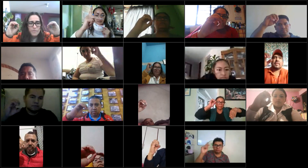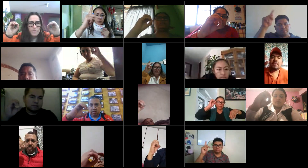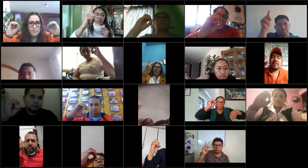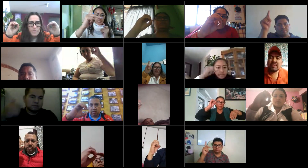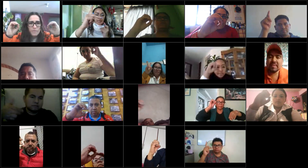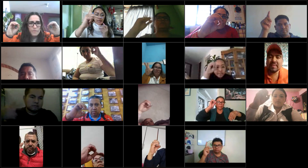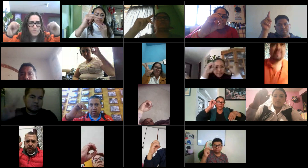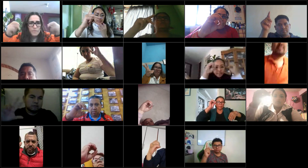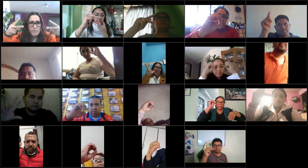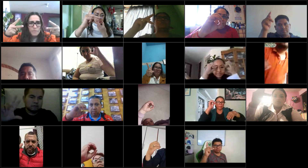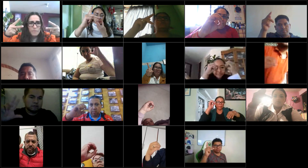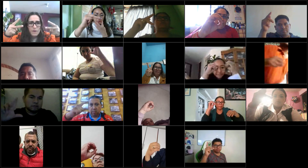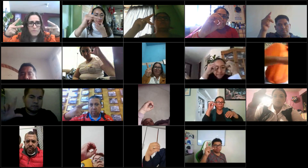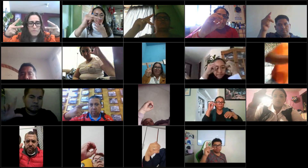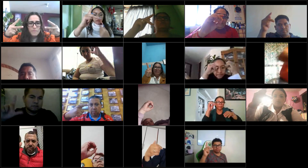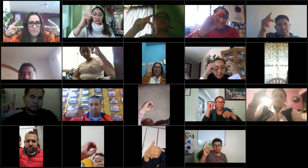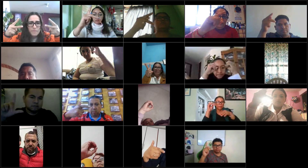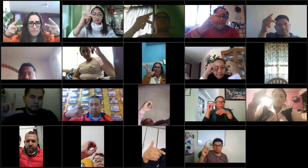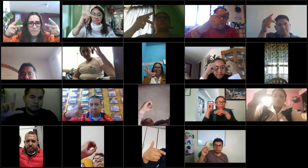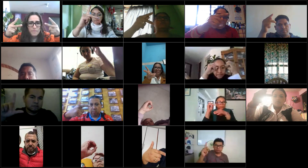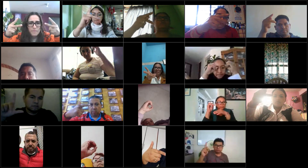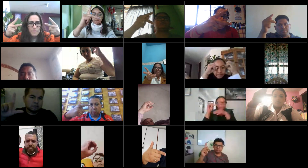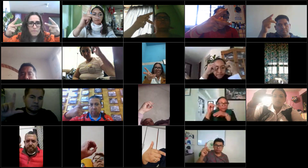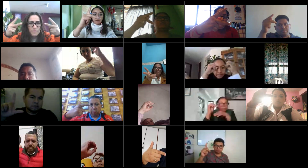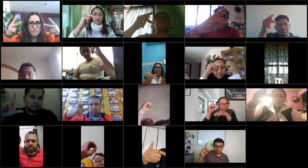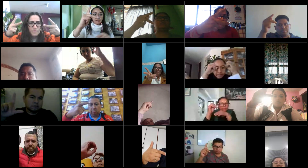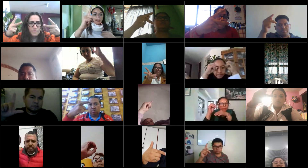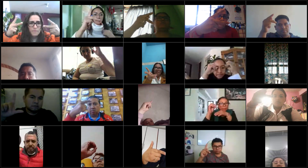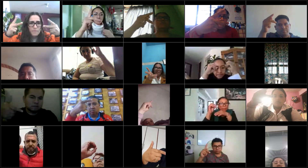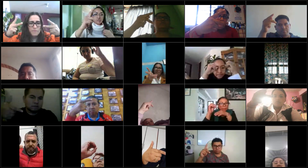P. Igual que la K de hace ratito, pero esa no se mueve.